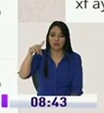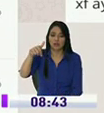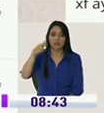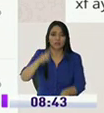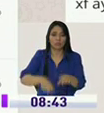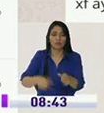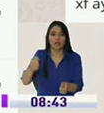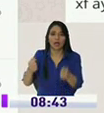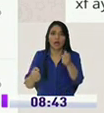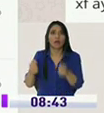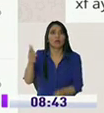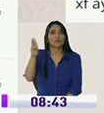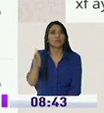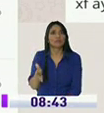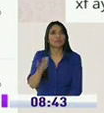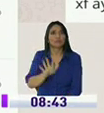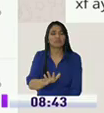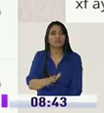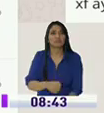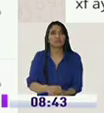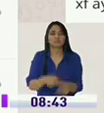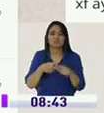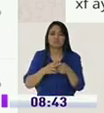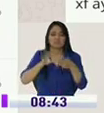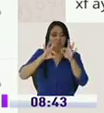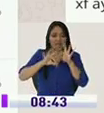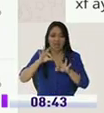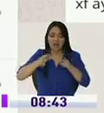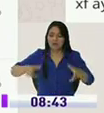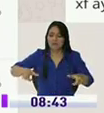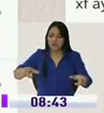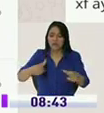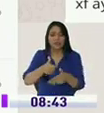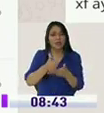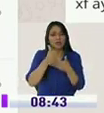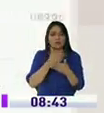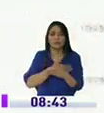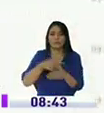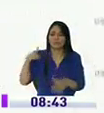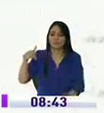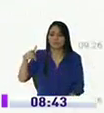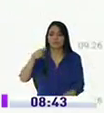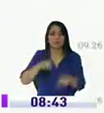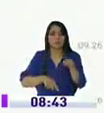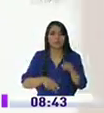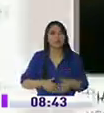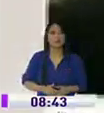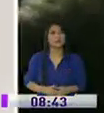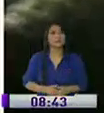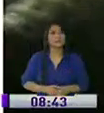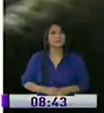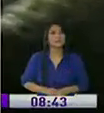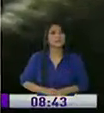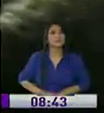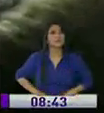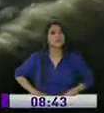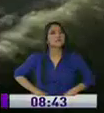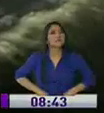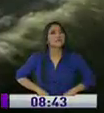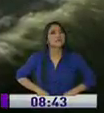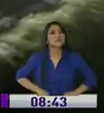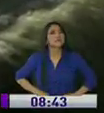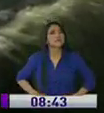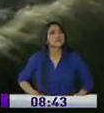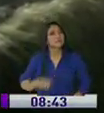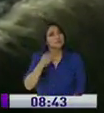estilo gusano, hacen mecánica, no tienen vereda, ayúdanos, no podemos pasar recolector de basura. Este es el carro de la familia Peluche, para que vayan